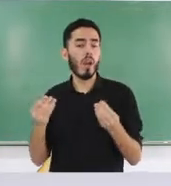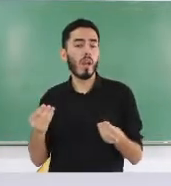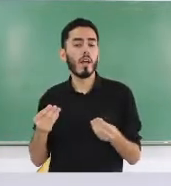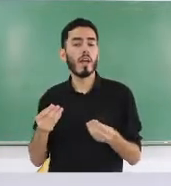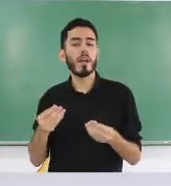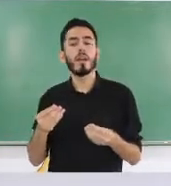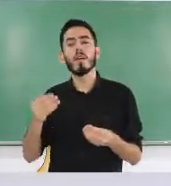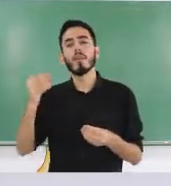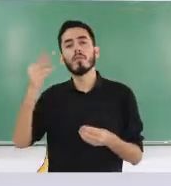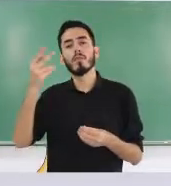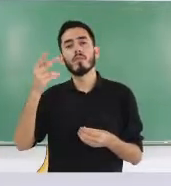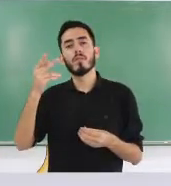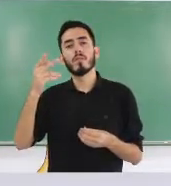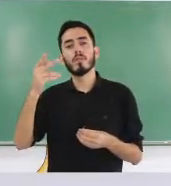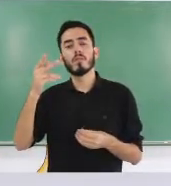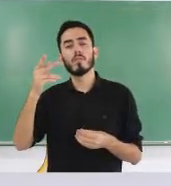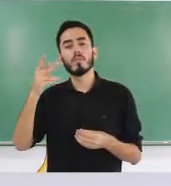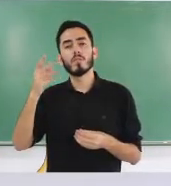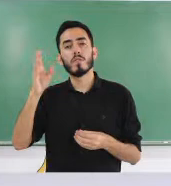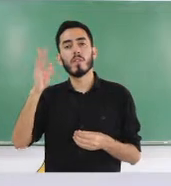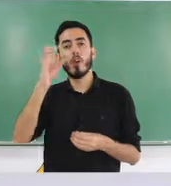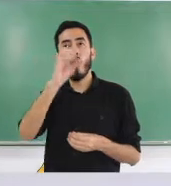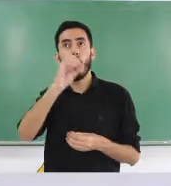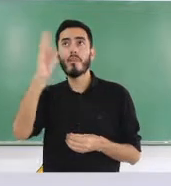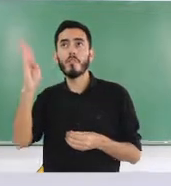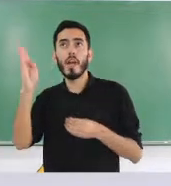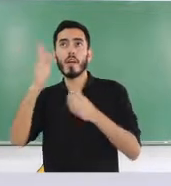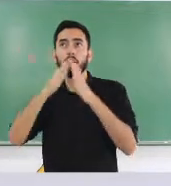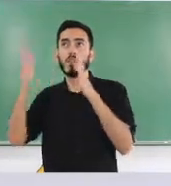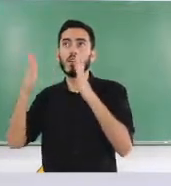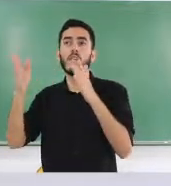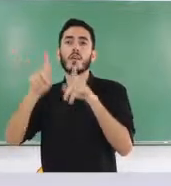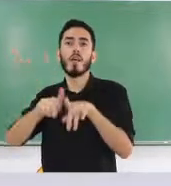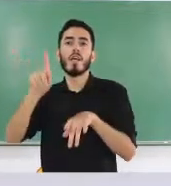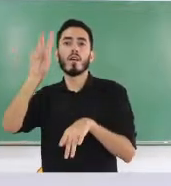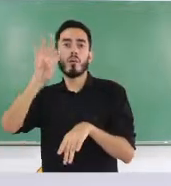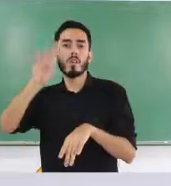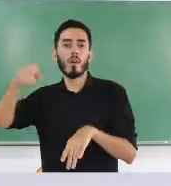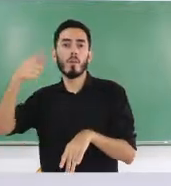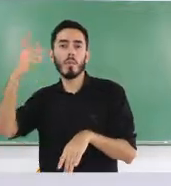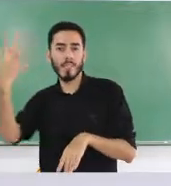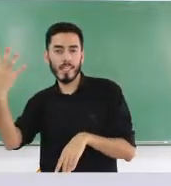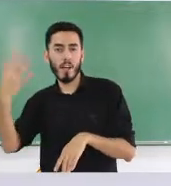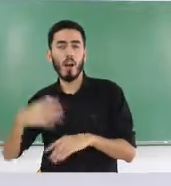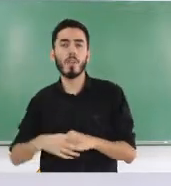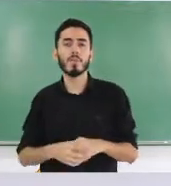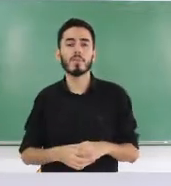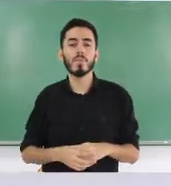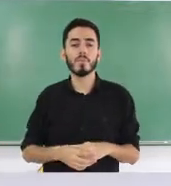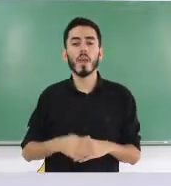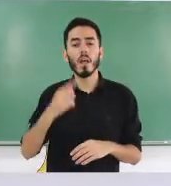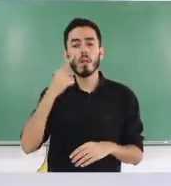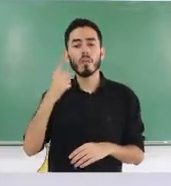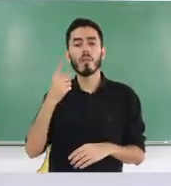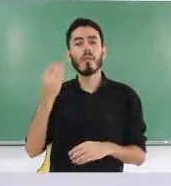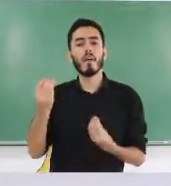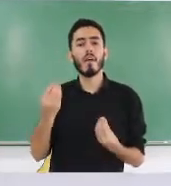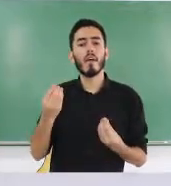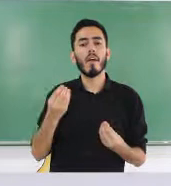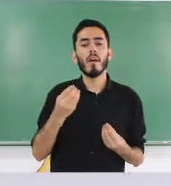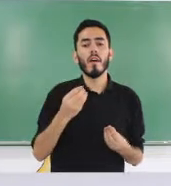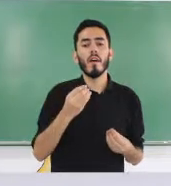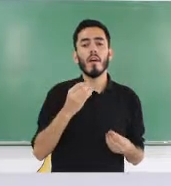OB, 4,5, sobre... Y observemos que OD es el segmento